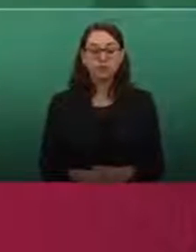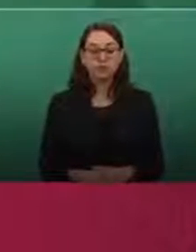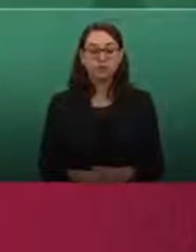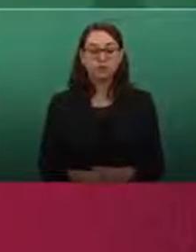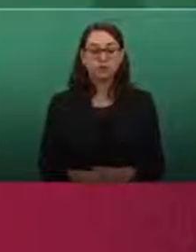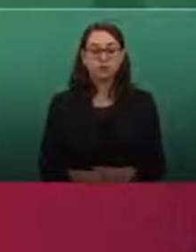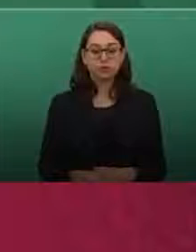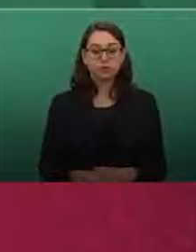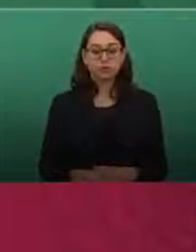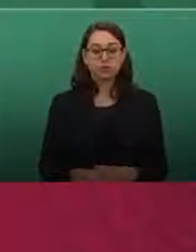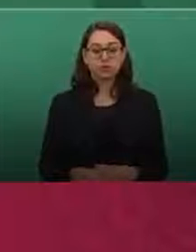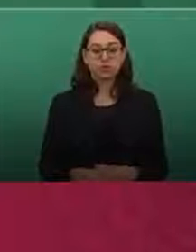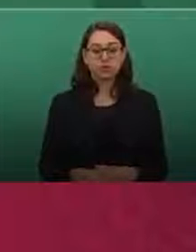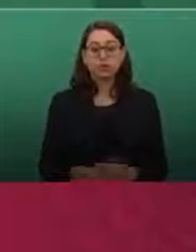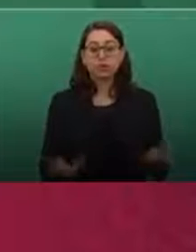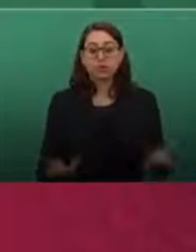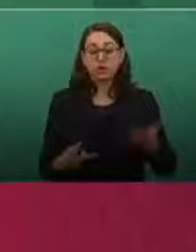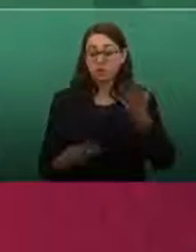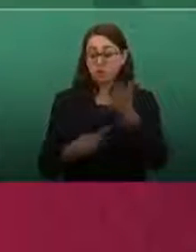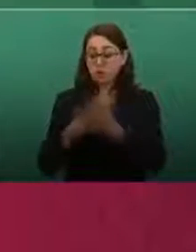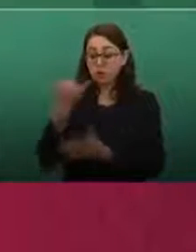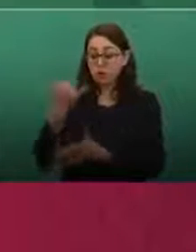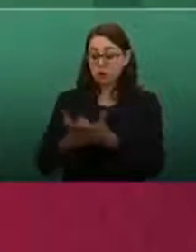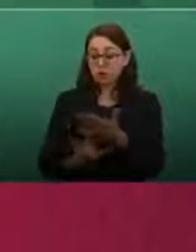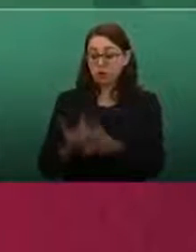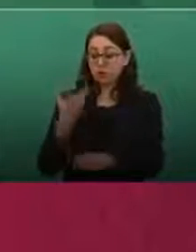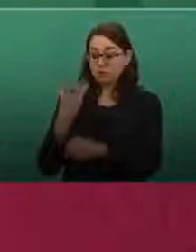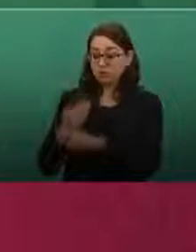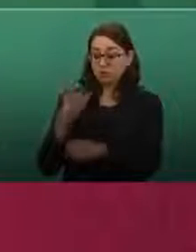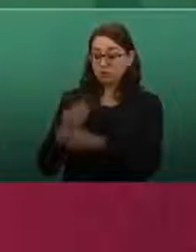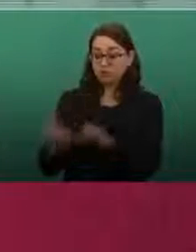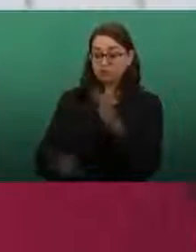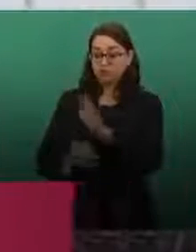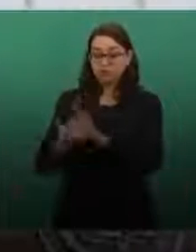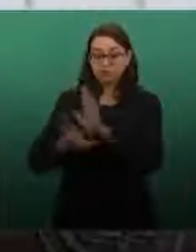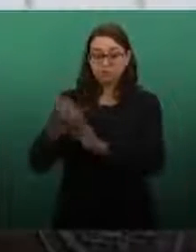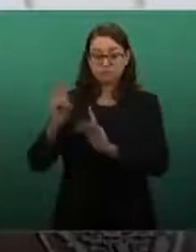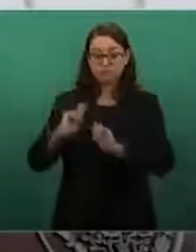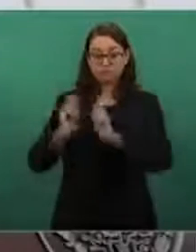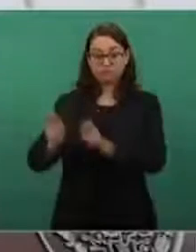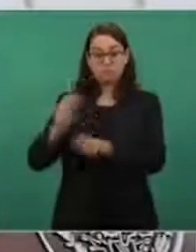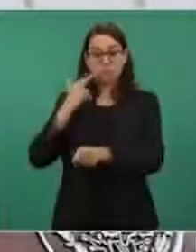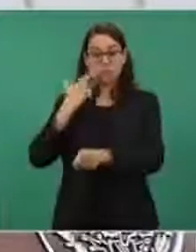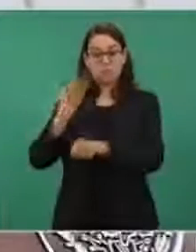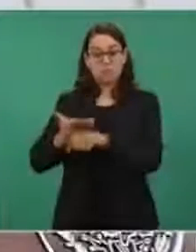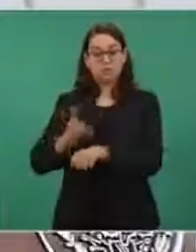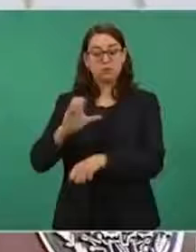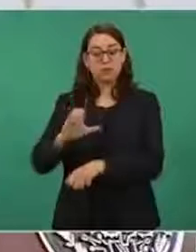llevando a cabo este proyecto en la Comisión Federal de Electricidad,